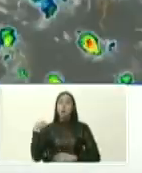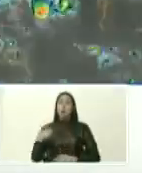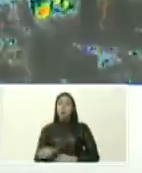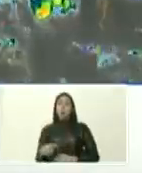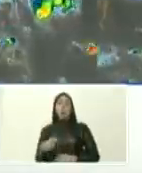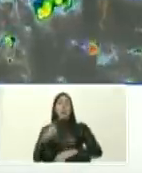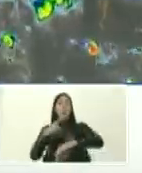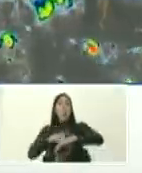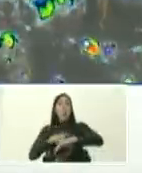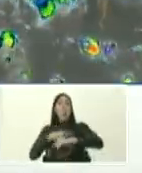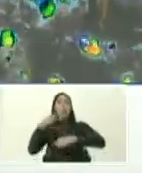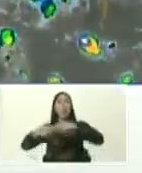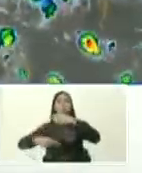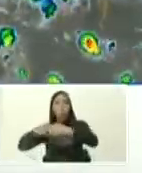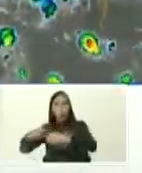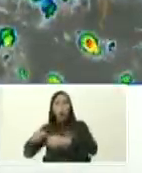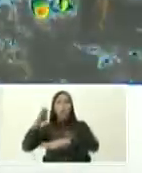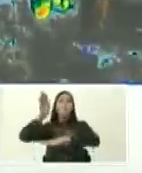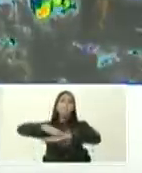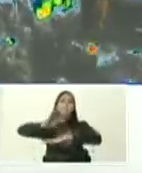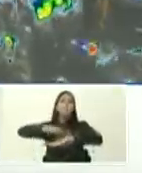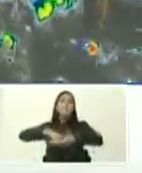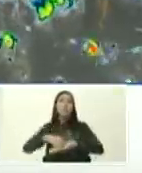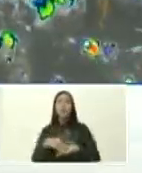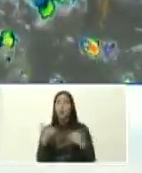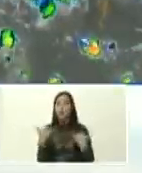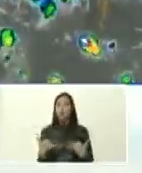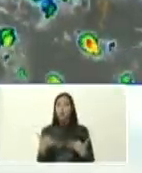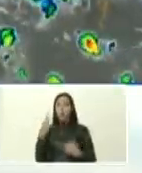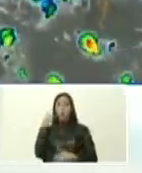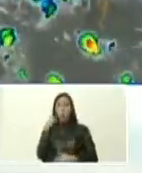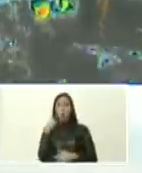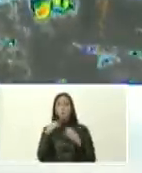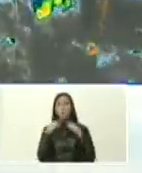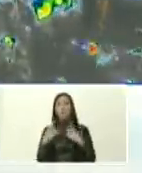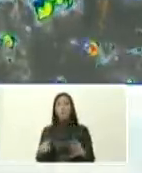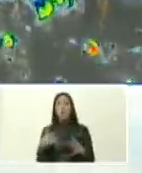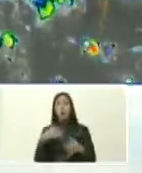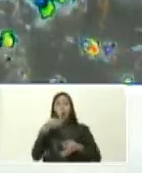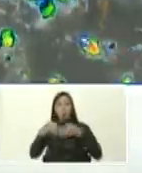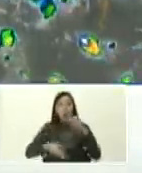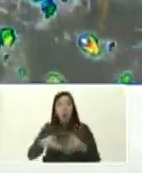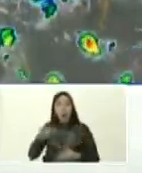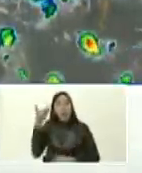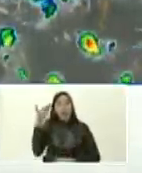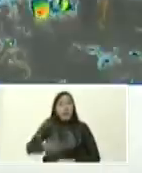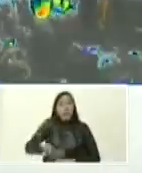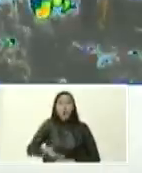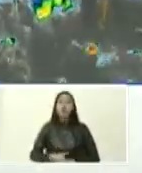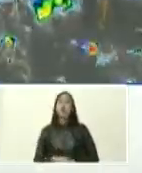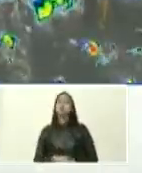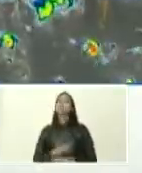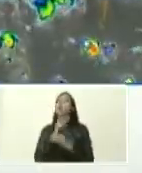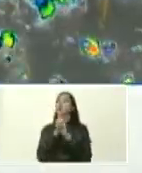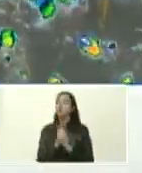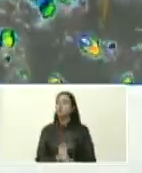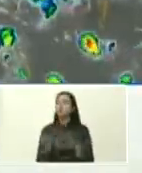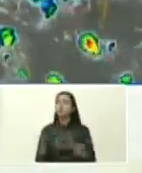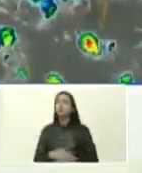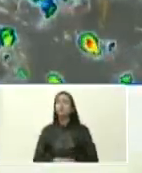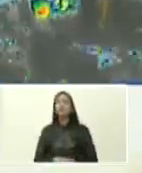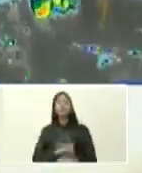del tiempo diario. Aquí hemos perdido esa costumbre, el reporte del tiempo, pero siempre es importante para tomar previsión.